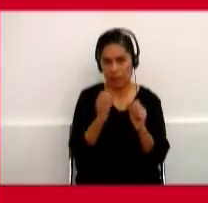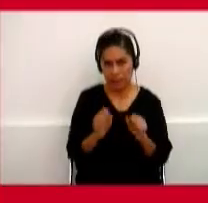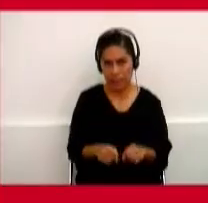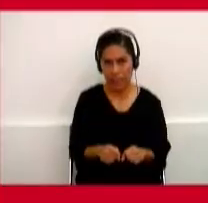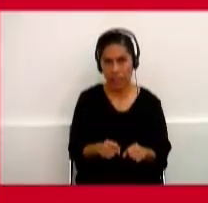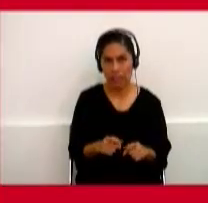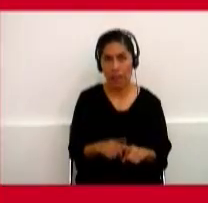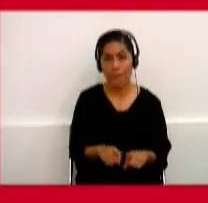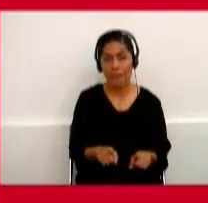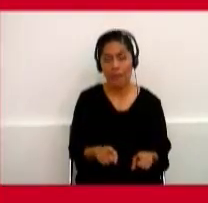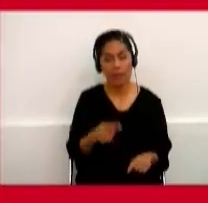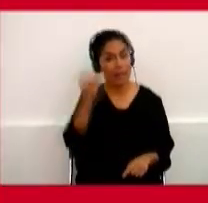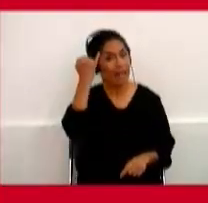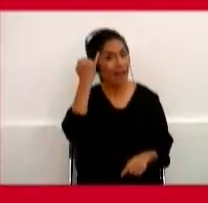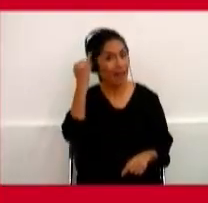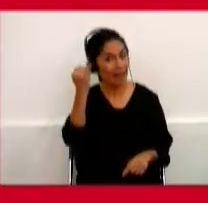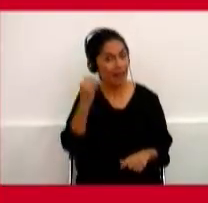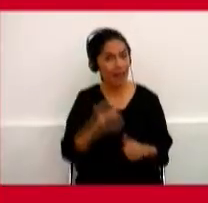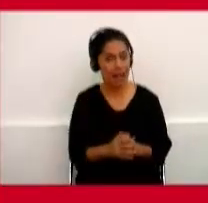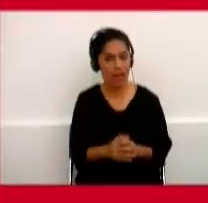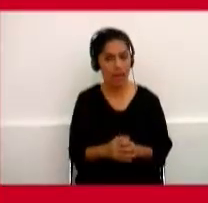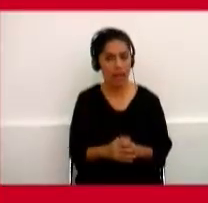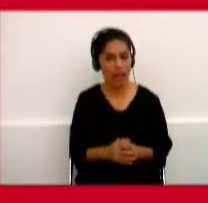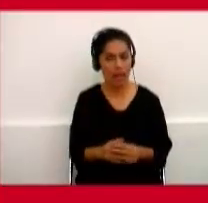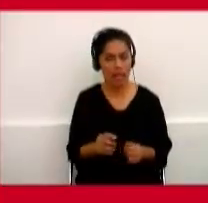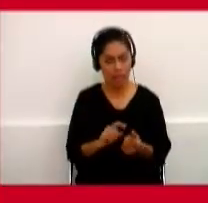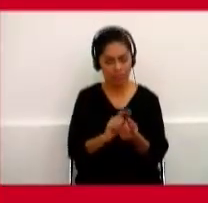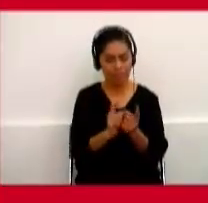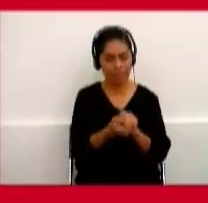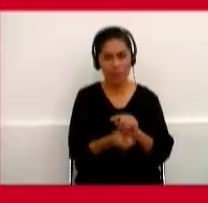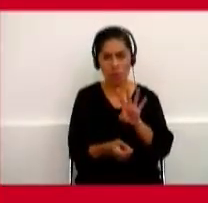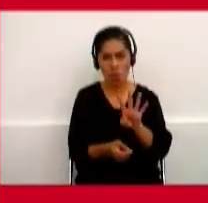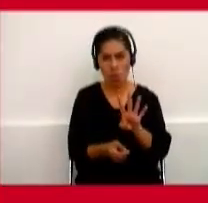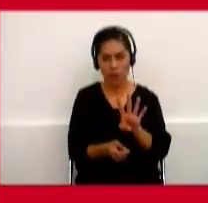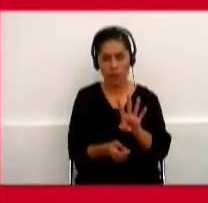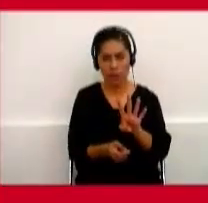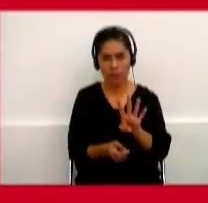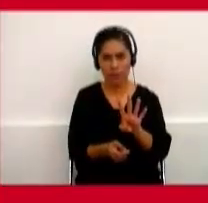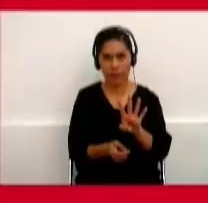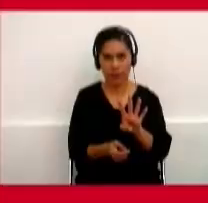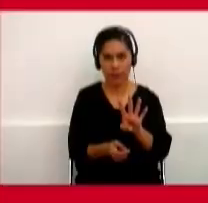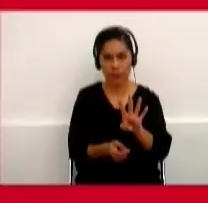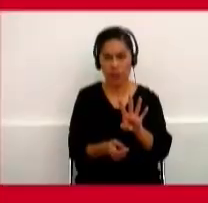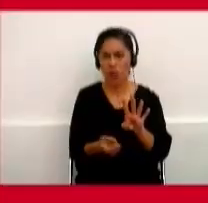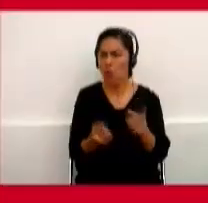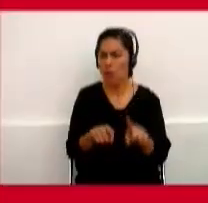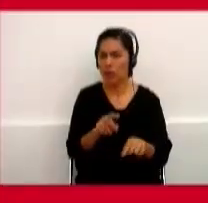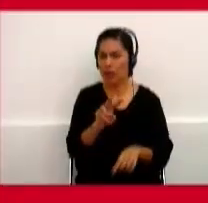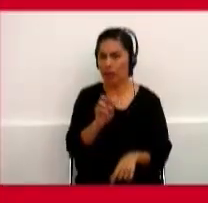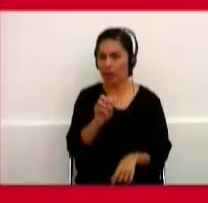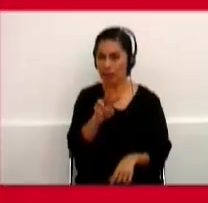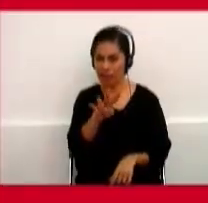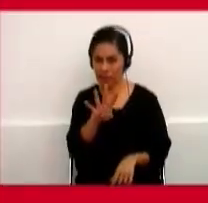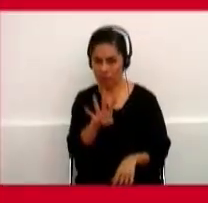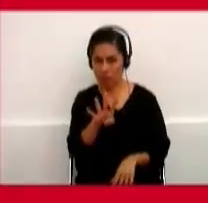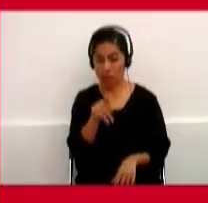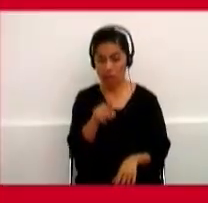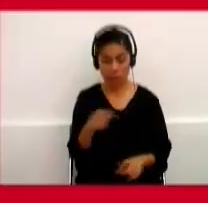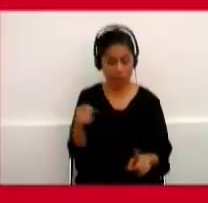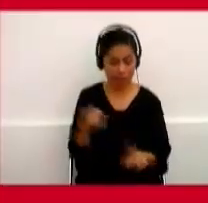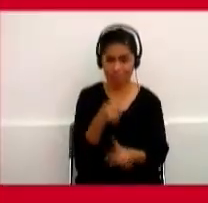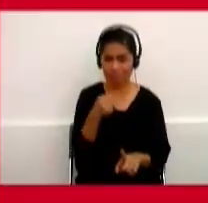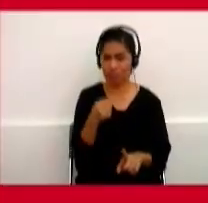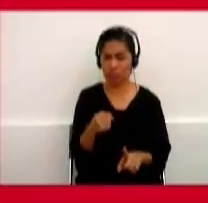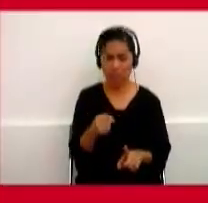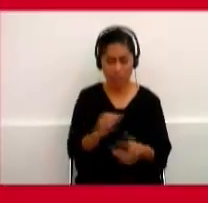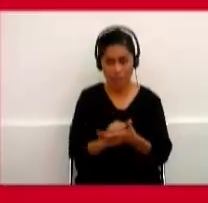Se tenía la idea de hacer 4 cambios adelantados por rolling en el 2024, lo cual nos hubiera impactado durante